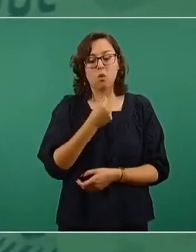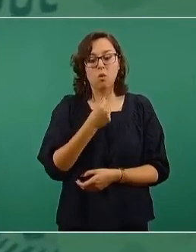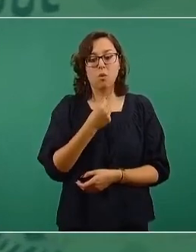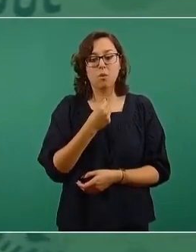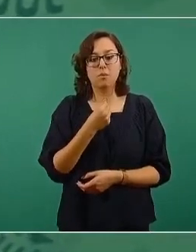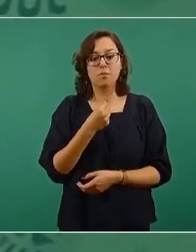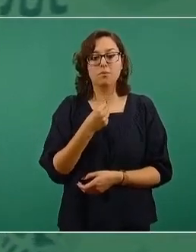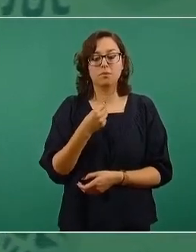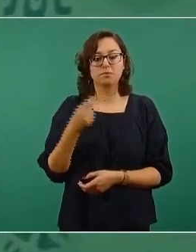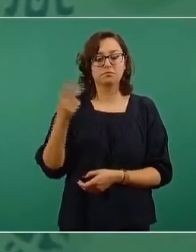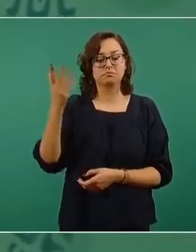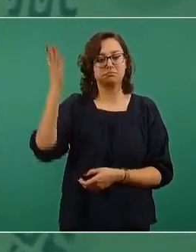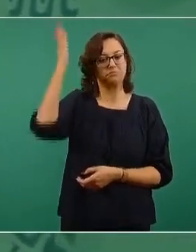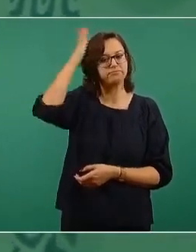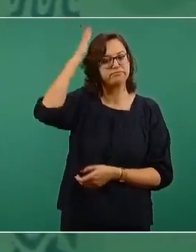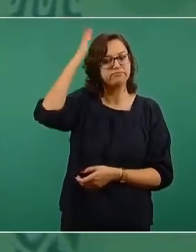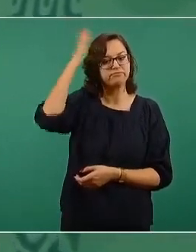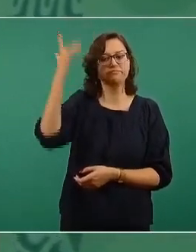de migrantes